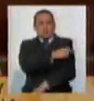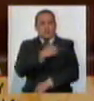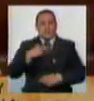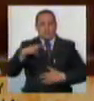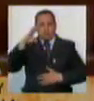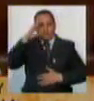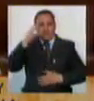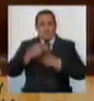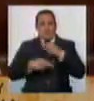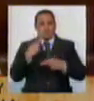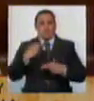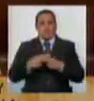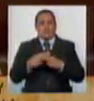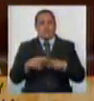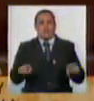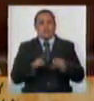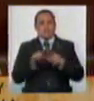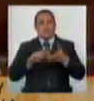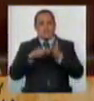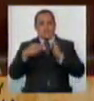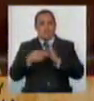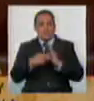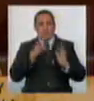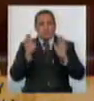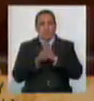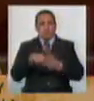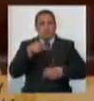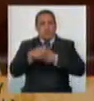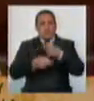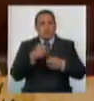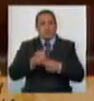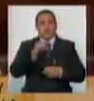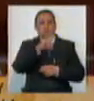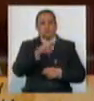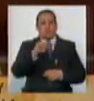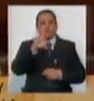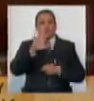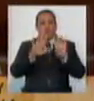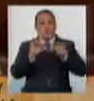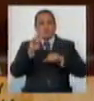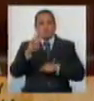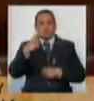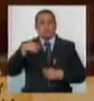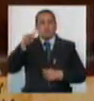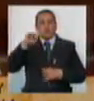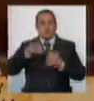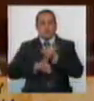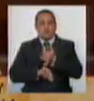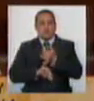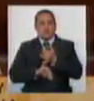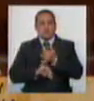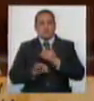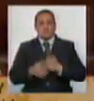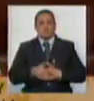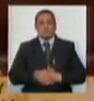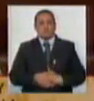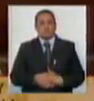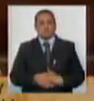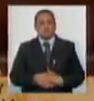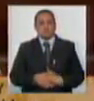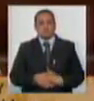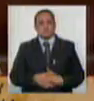Policía Nacional, que implica una inversión de 292 millones de soles.